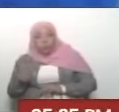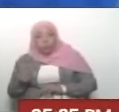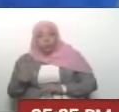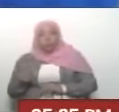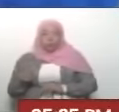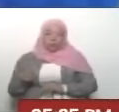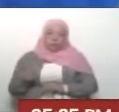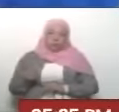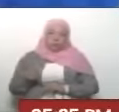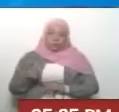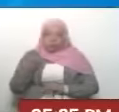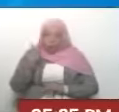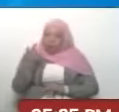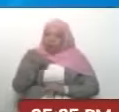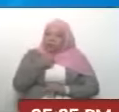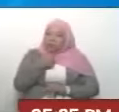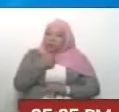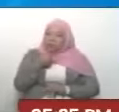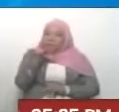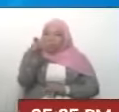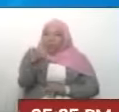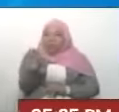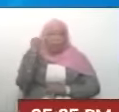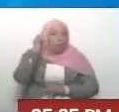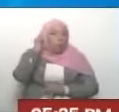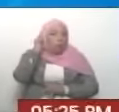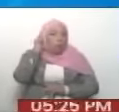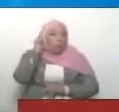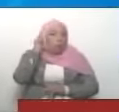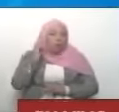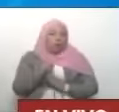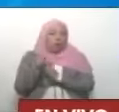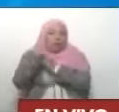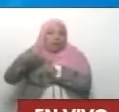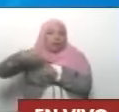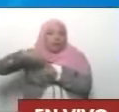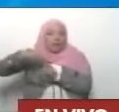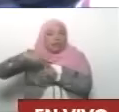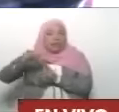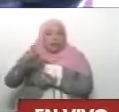entre los que puedo ver aquí, Grecia Colmenares, lideresa tachirense,